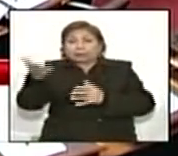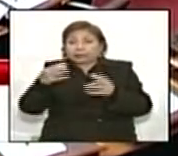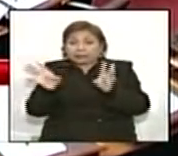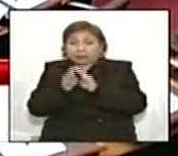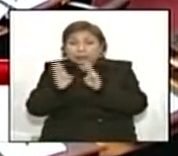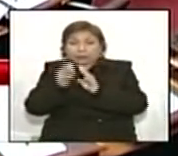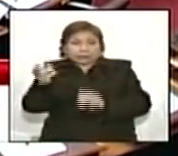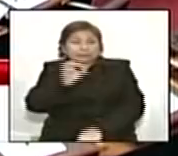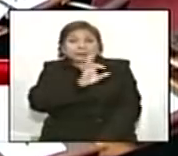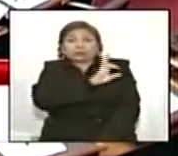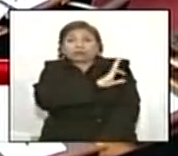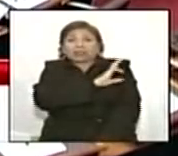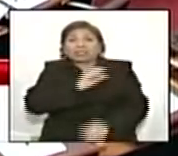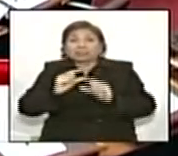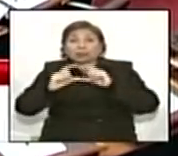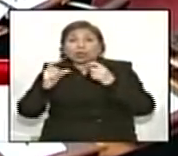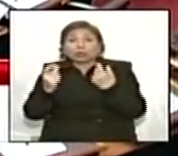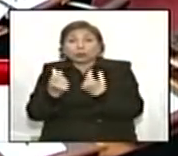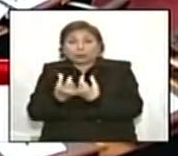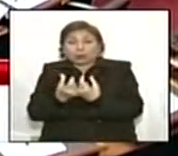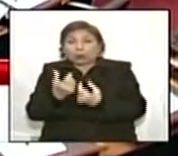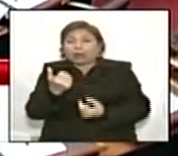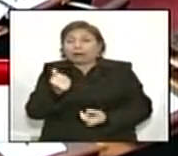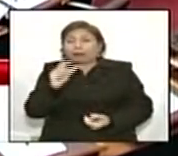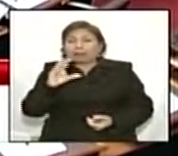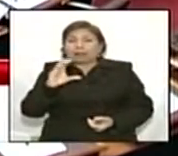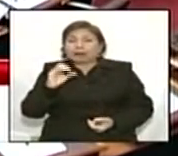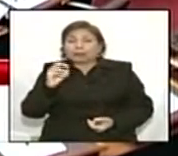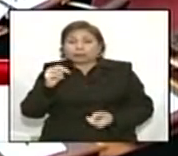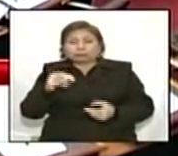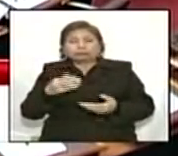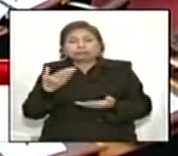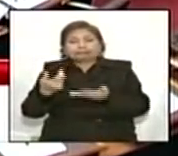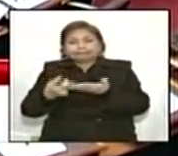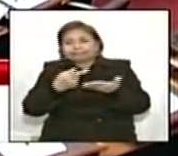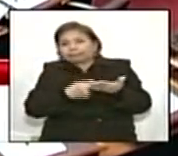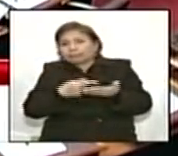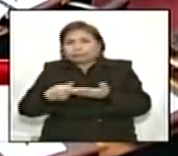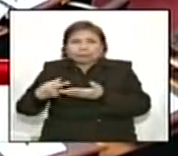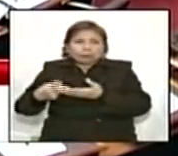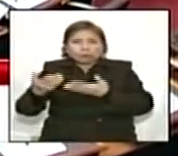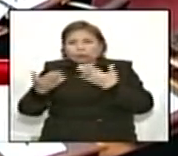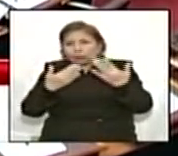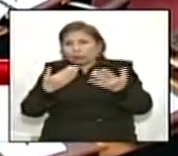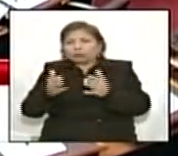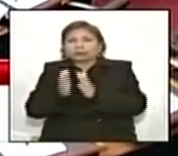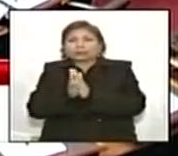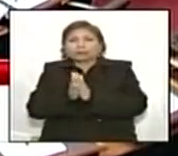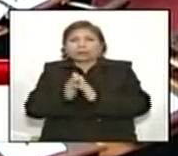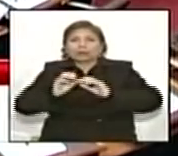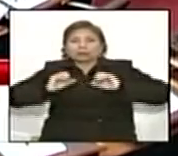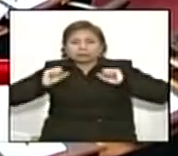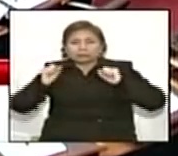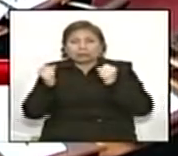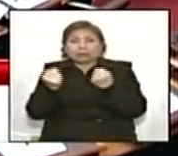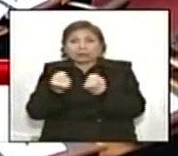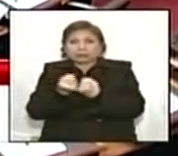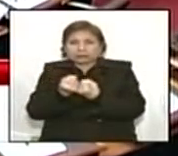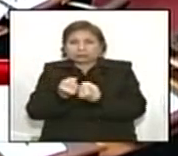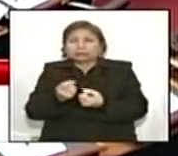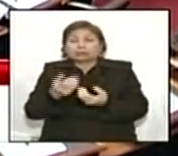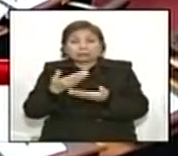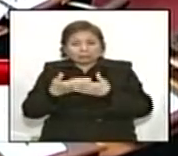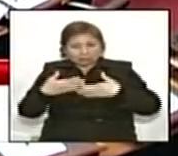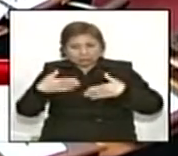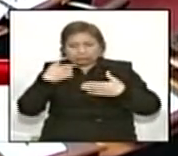de censura, son solo 26. Uh-huh. Pero que ahí va a ser clave el rol que tomen las bancadas más grandes